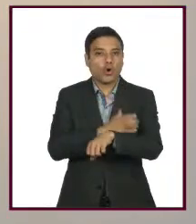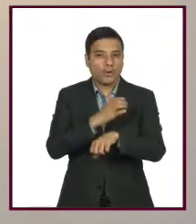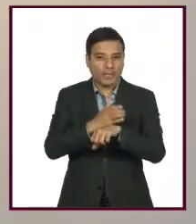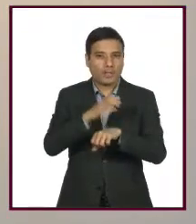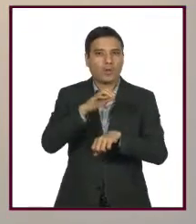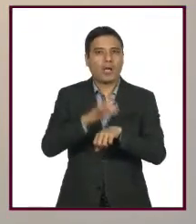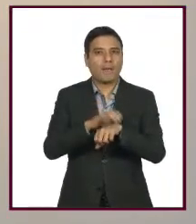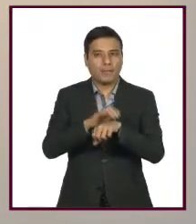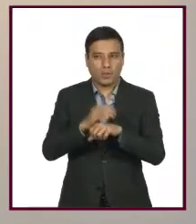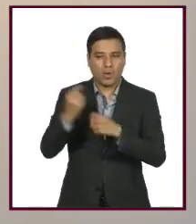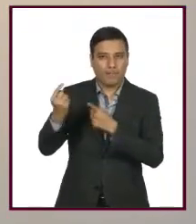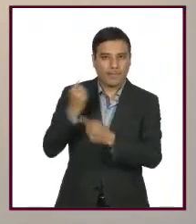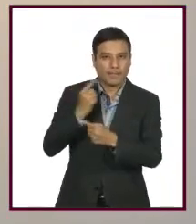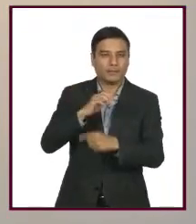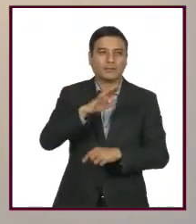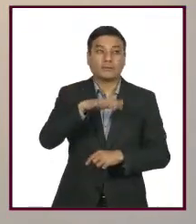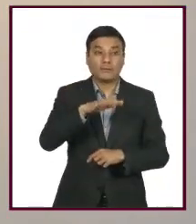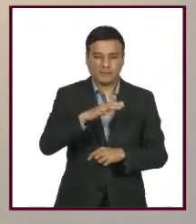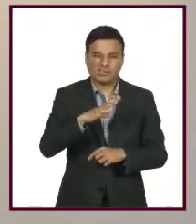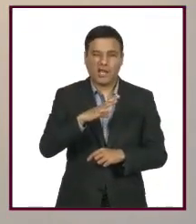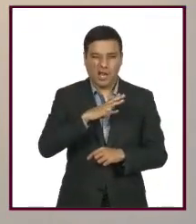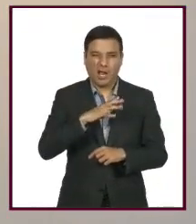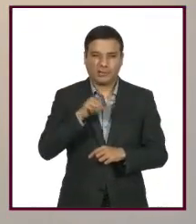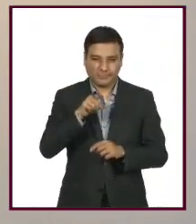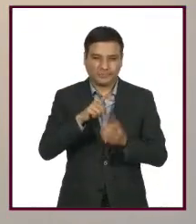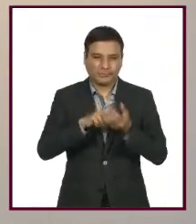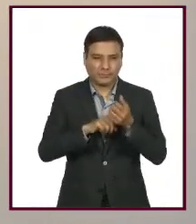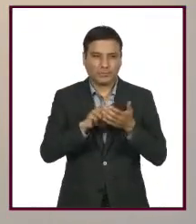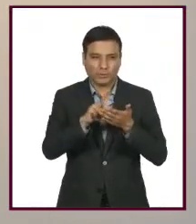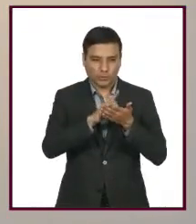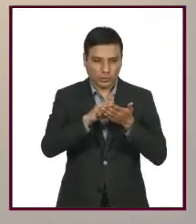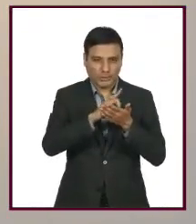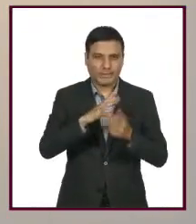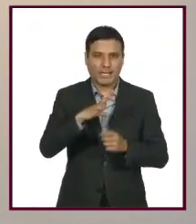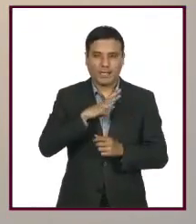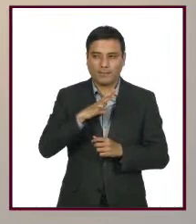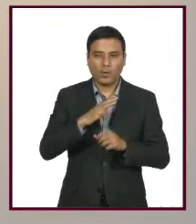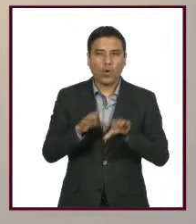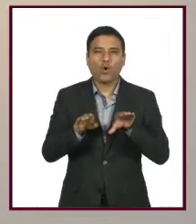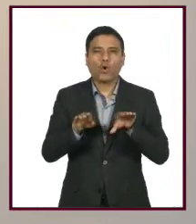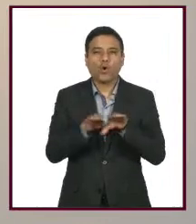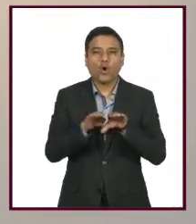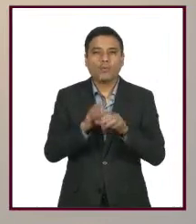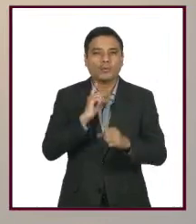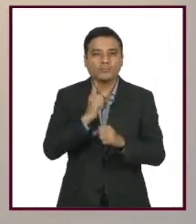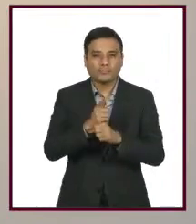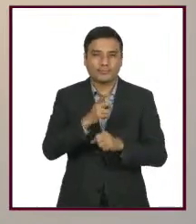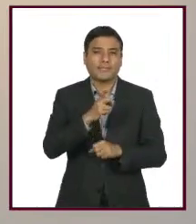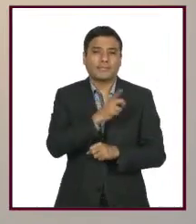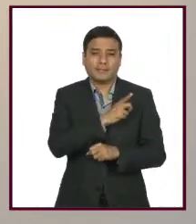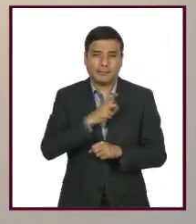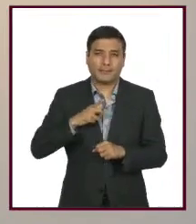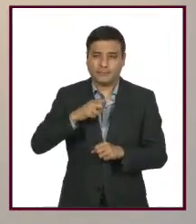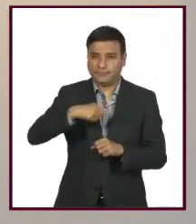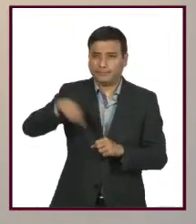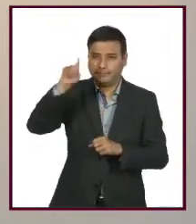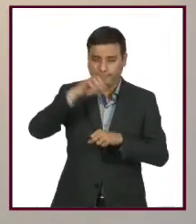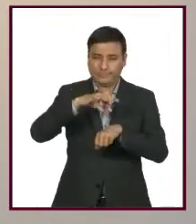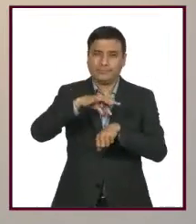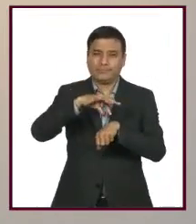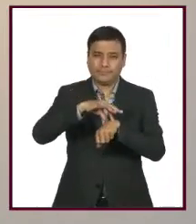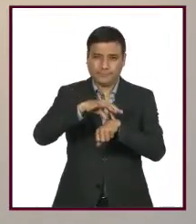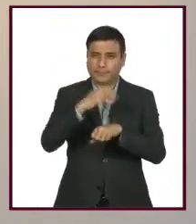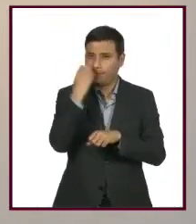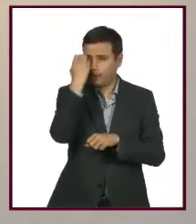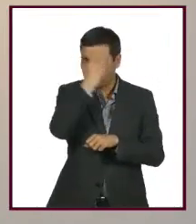que sí hubo algún tipo de consumo, pues la única forma de corroborarlo pues es haciéndole un análisis toxicológico, ¿no? En sangre o